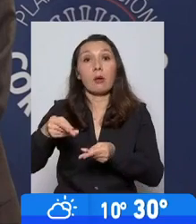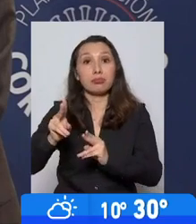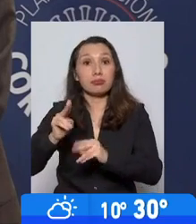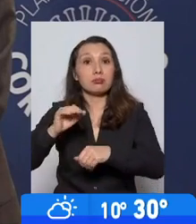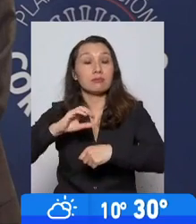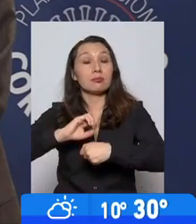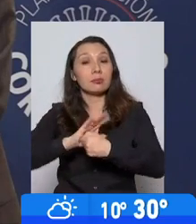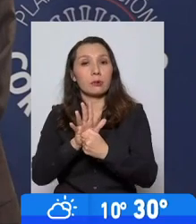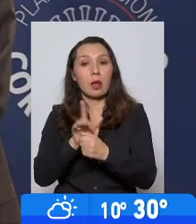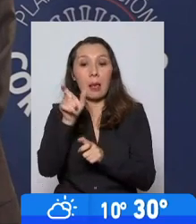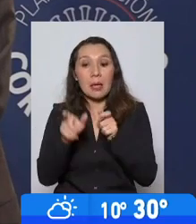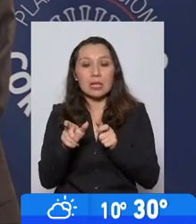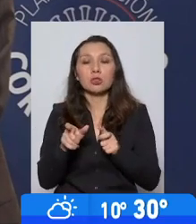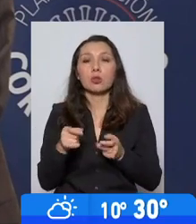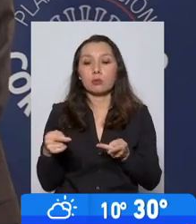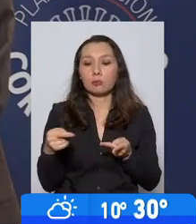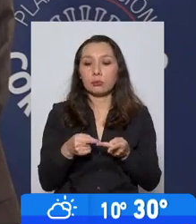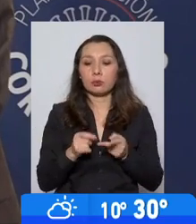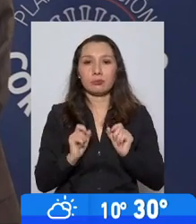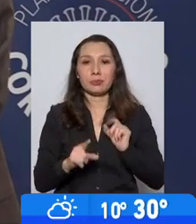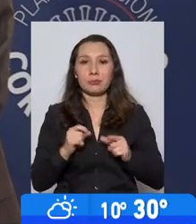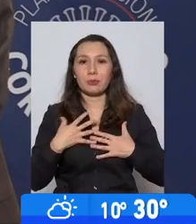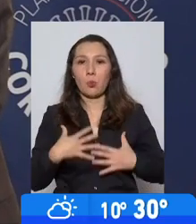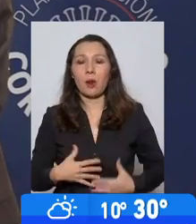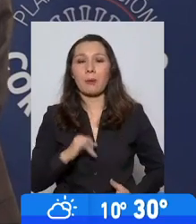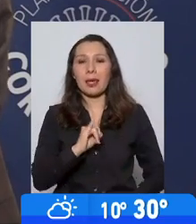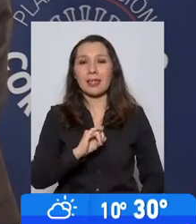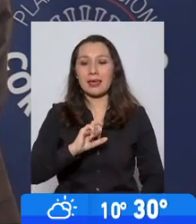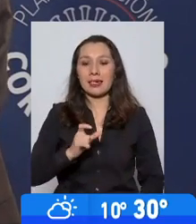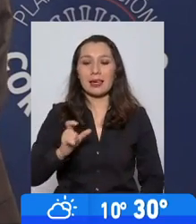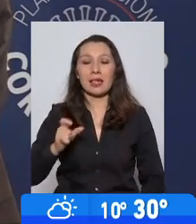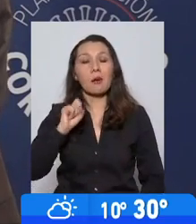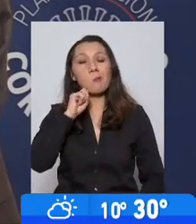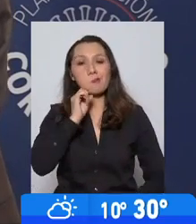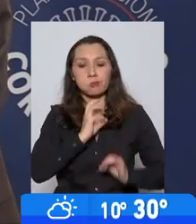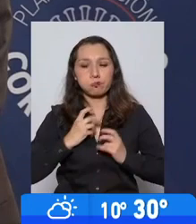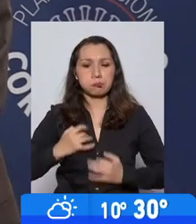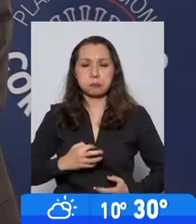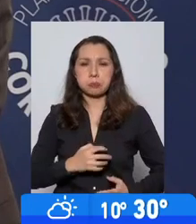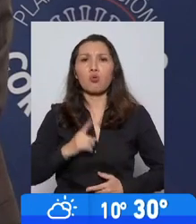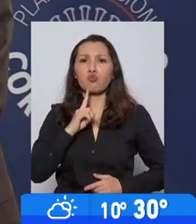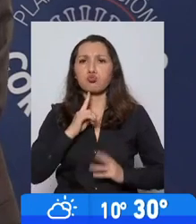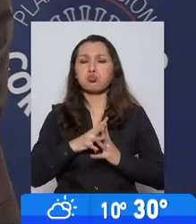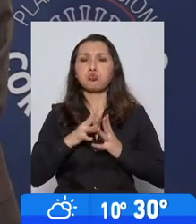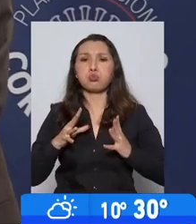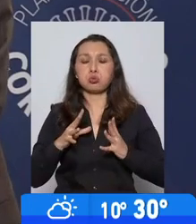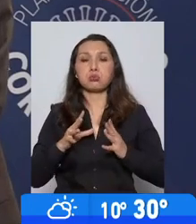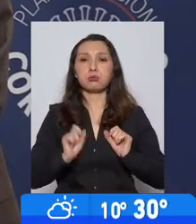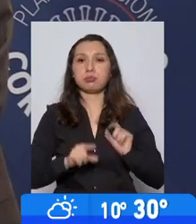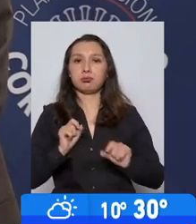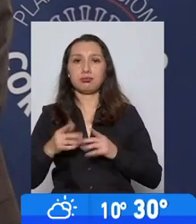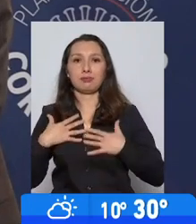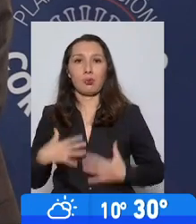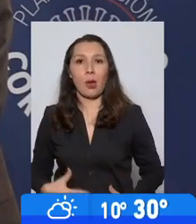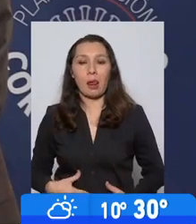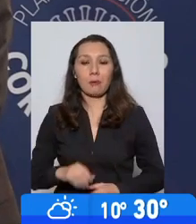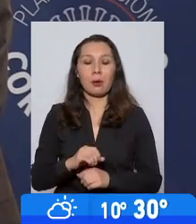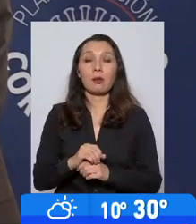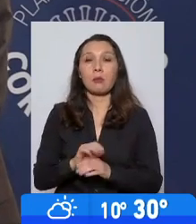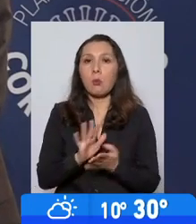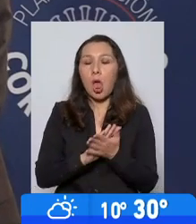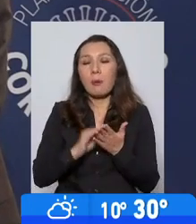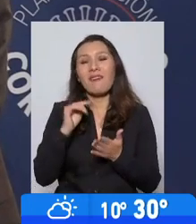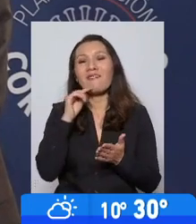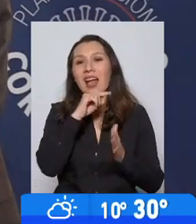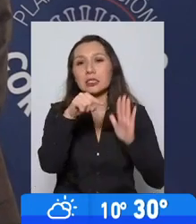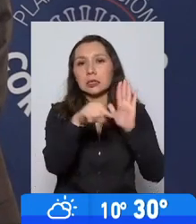personas se han hecho un anticuerpo IgG que demuestra que tiene altos niveles. Evidentemente, si hay un falso